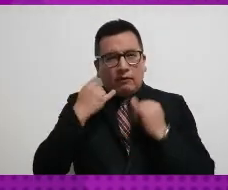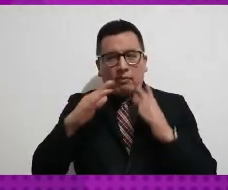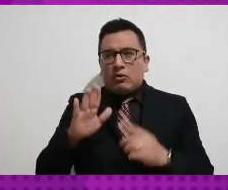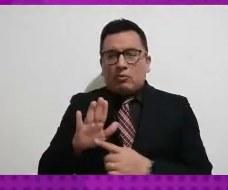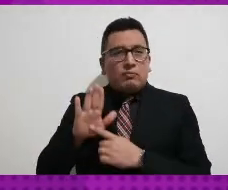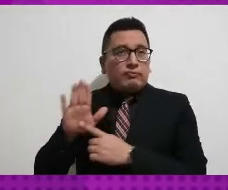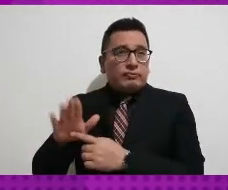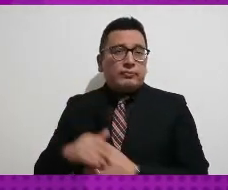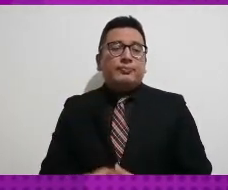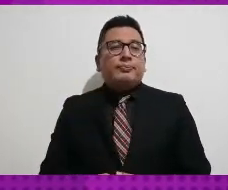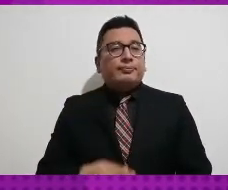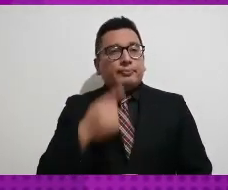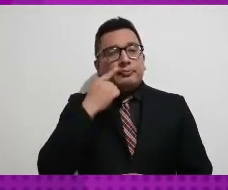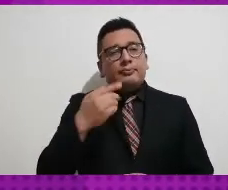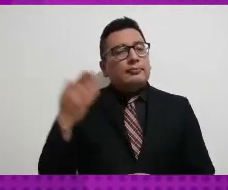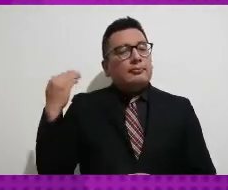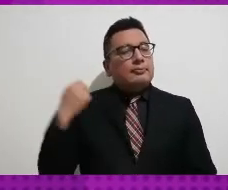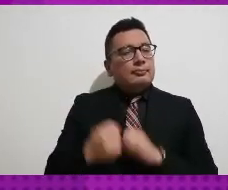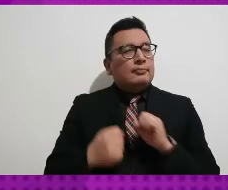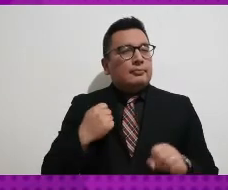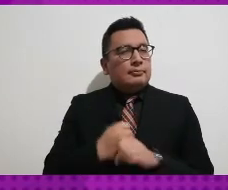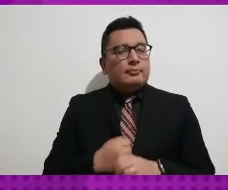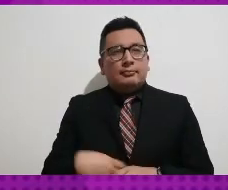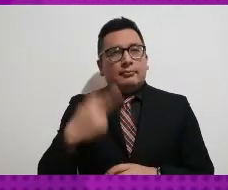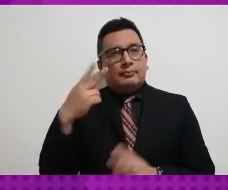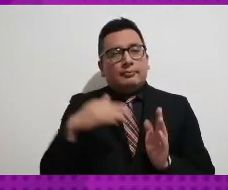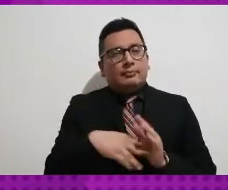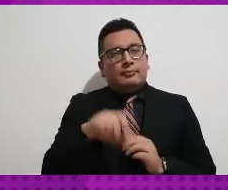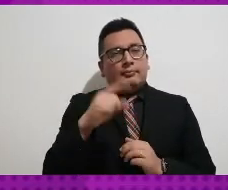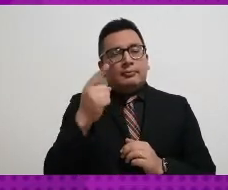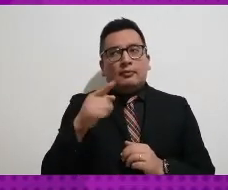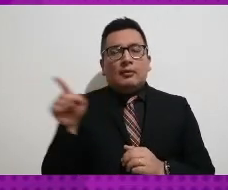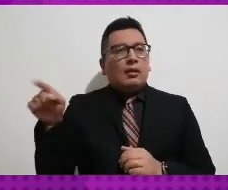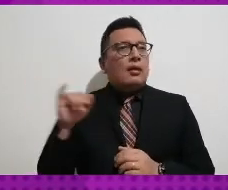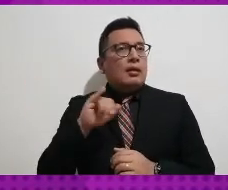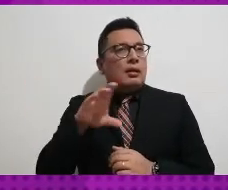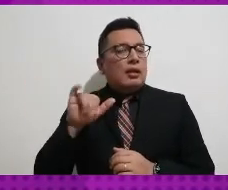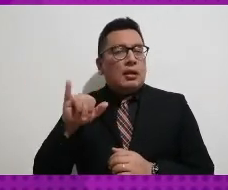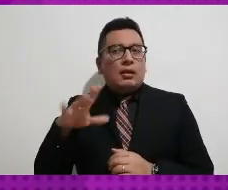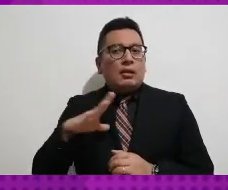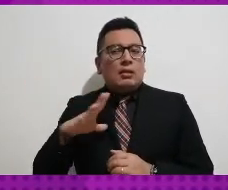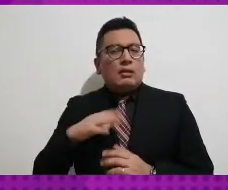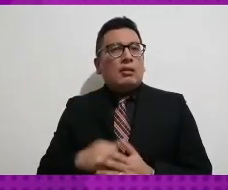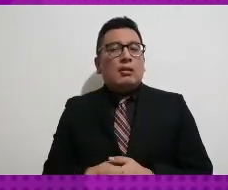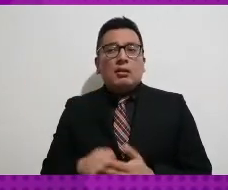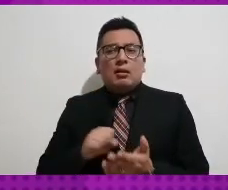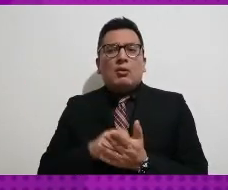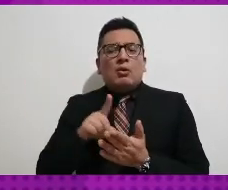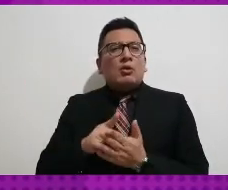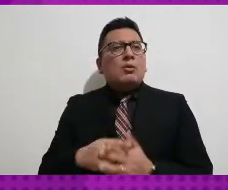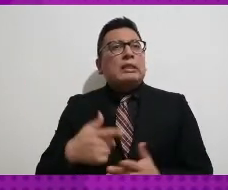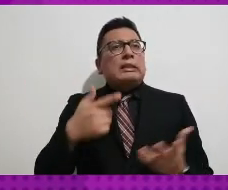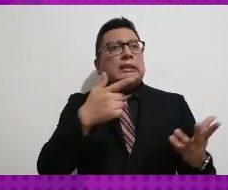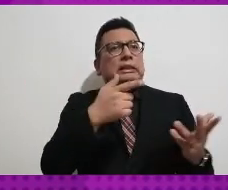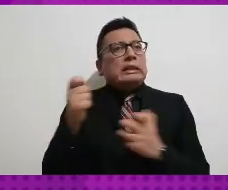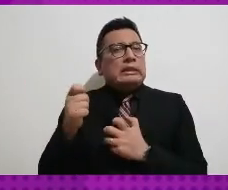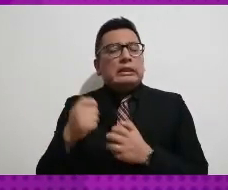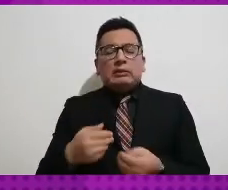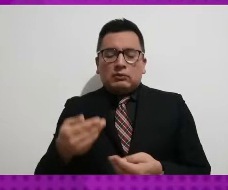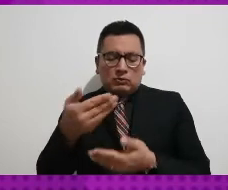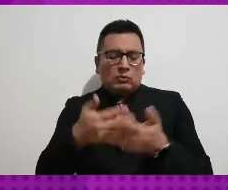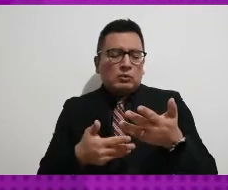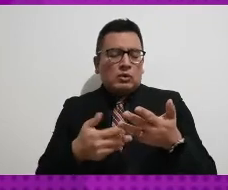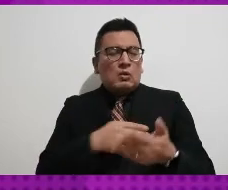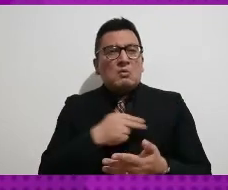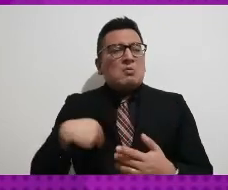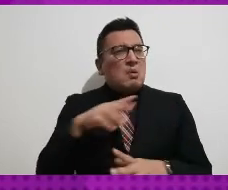acaba de terminar, el ICAI, a través de su Consejo General, recibió 722 recursos de revisión, de los cuales